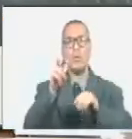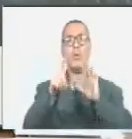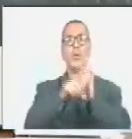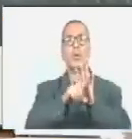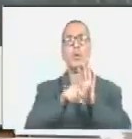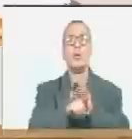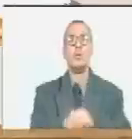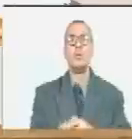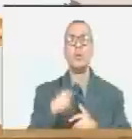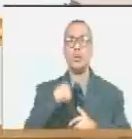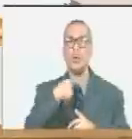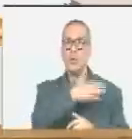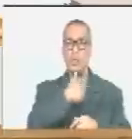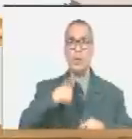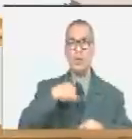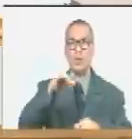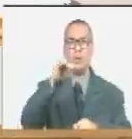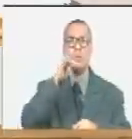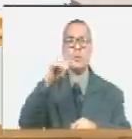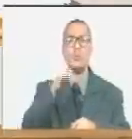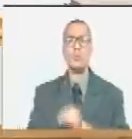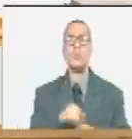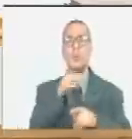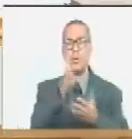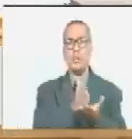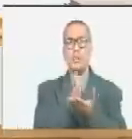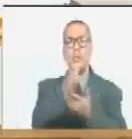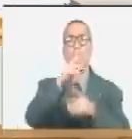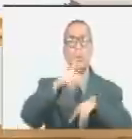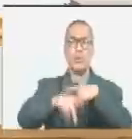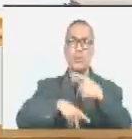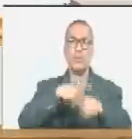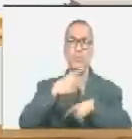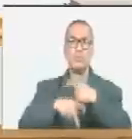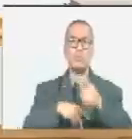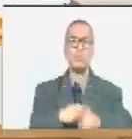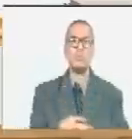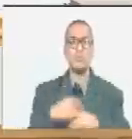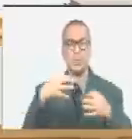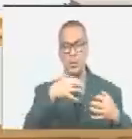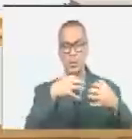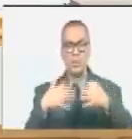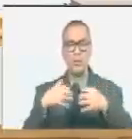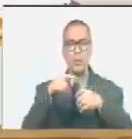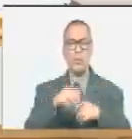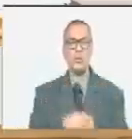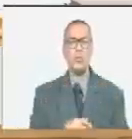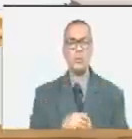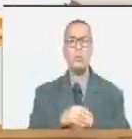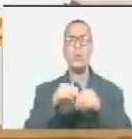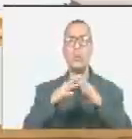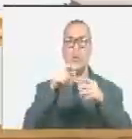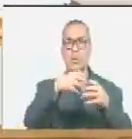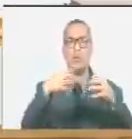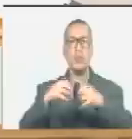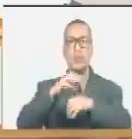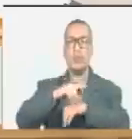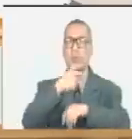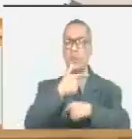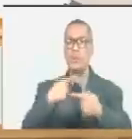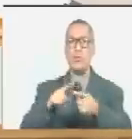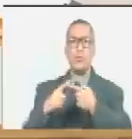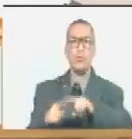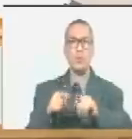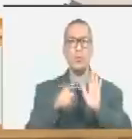quiero anunciar, para continuar en este proceso de lucha, caiga quien caiga, sea quien